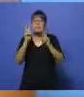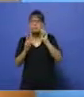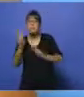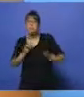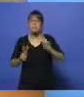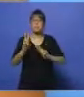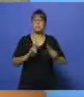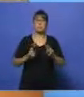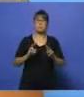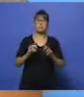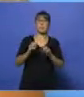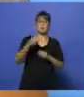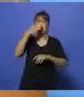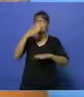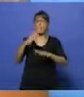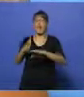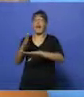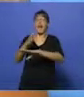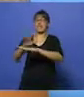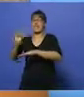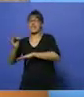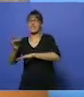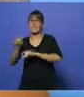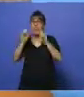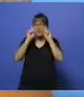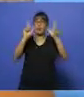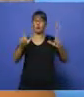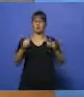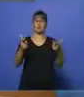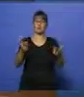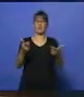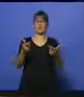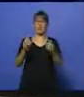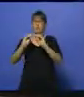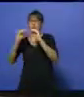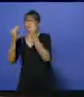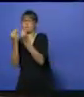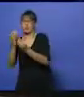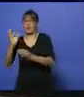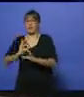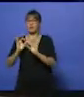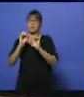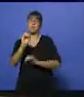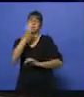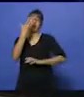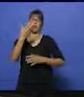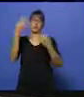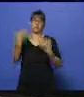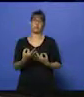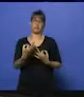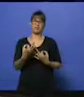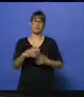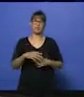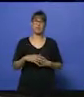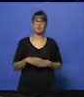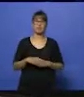tener ninguna sorpresa y concluir el año de la mejor manera posible. Seguimos mirando la región, en este caso hemos hablado con